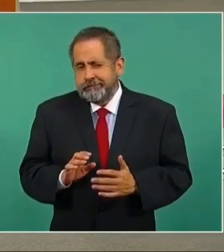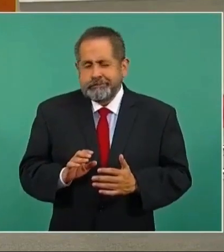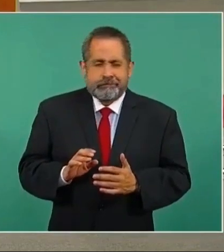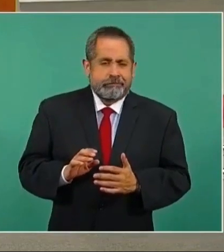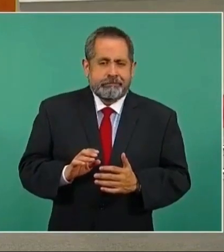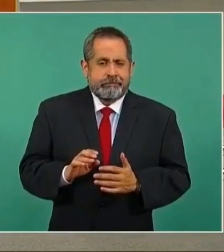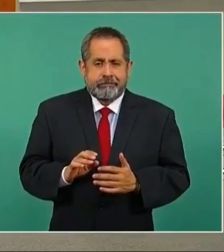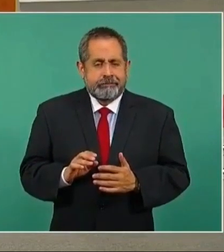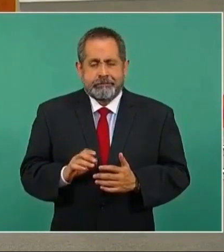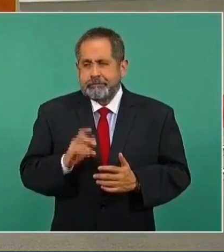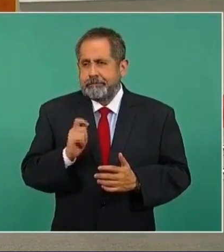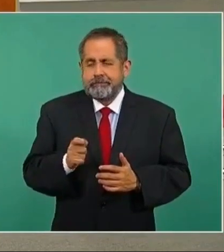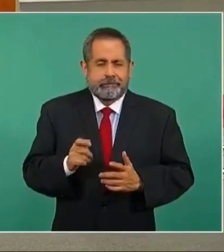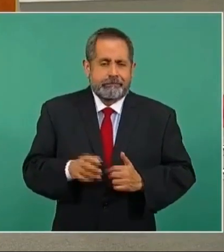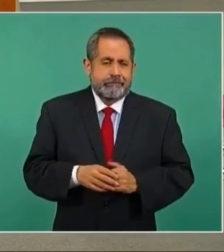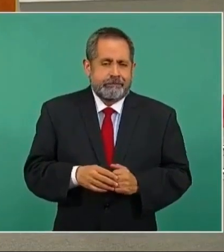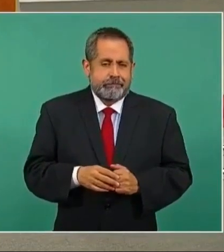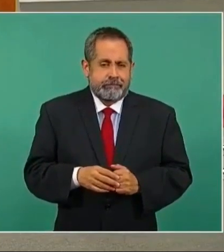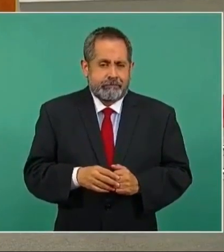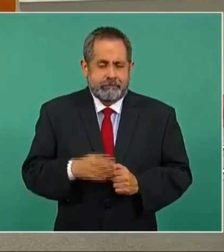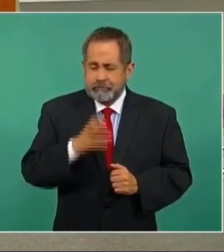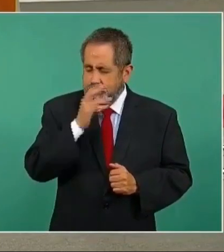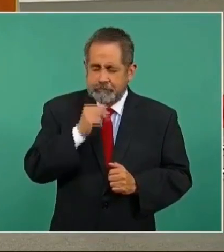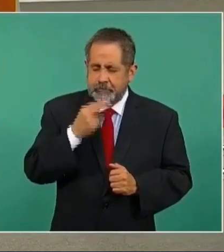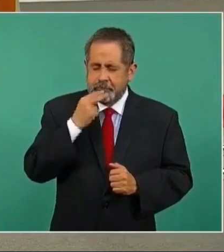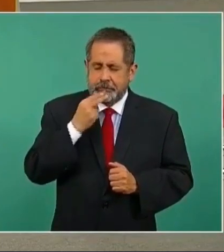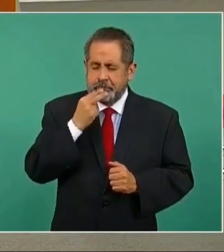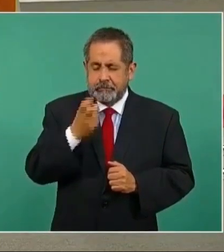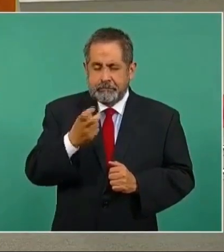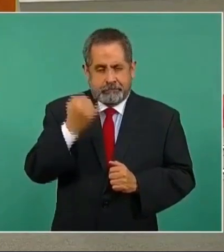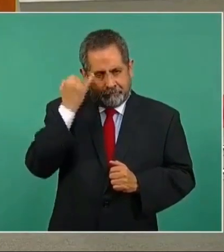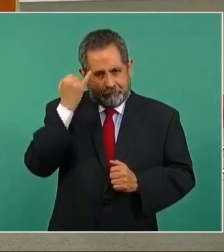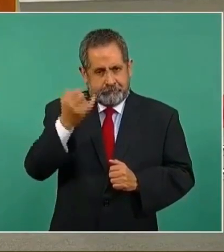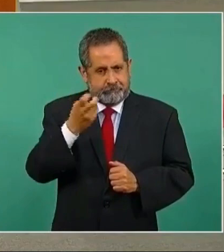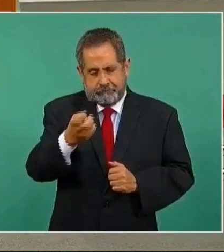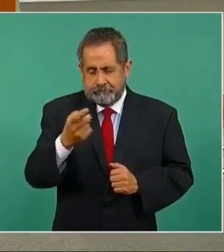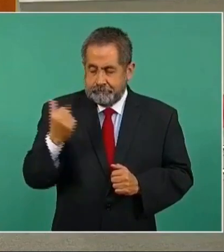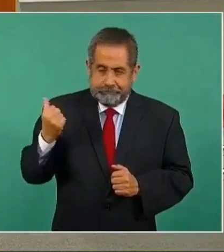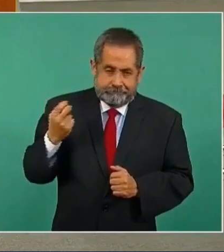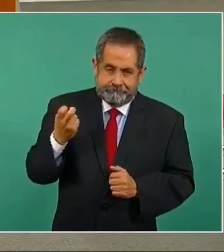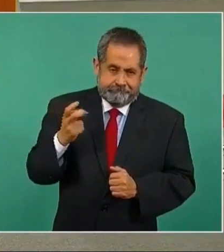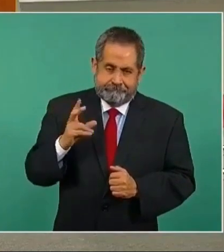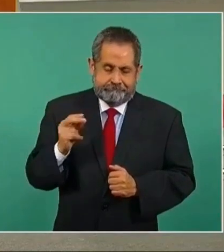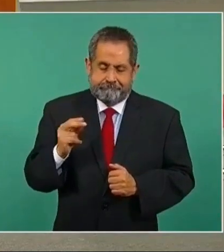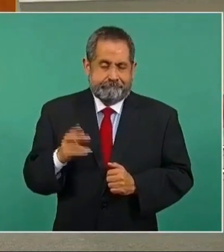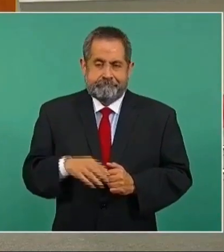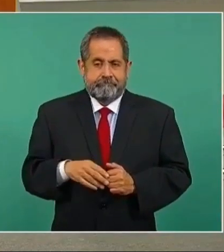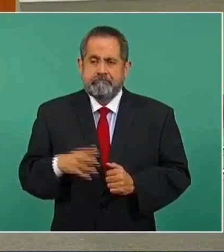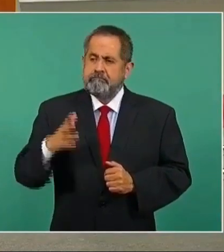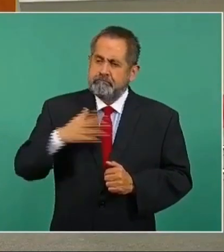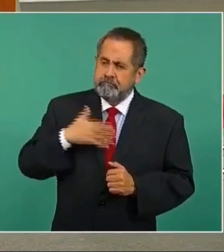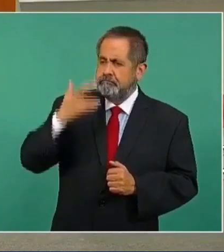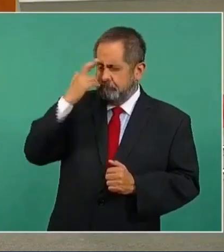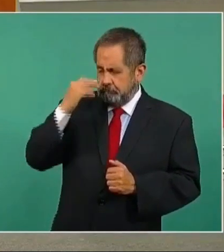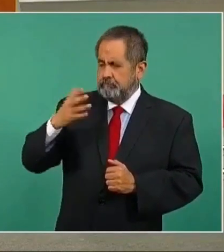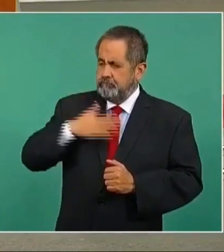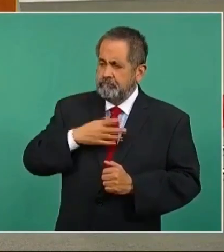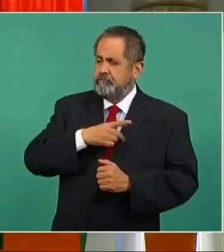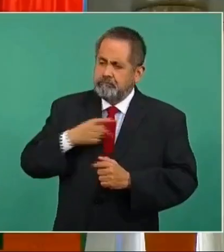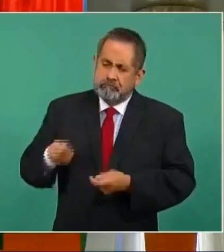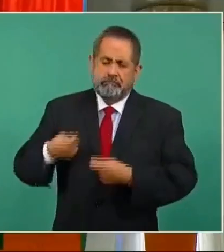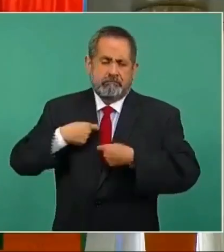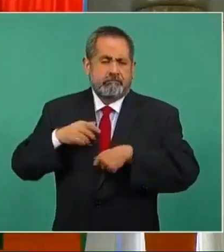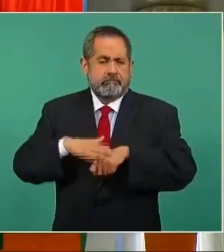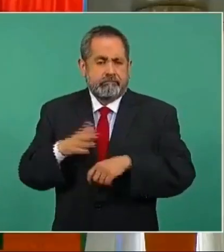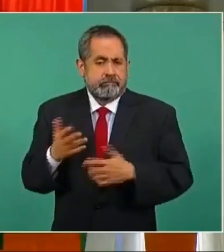O sea, no pueden usar esto como argumento. ¿Por